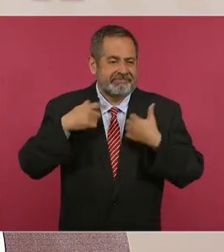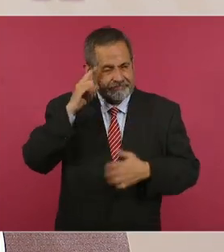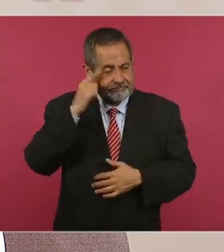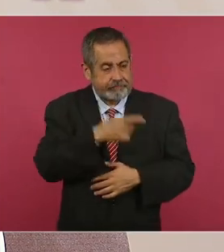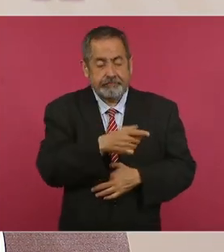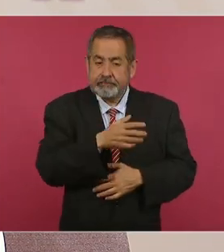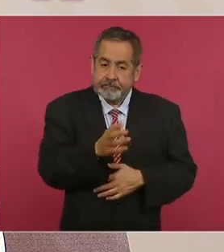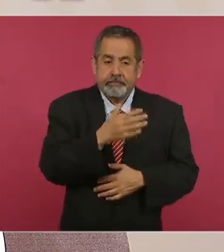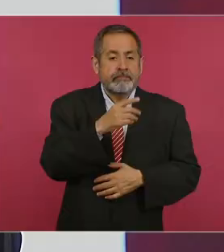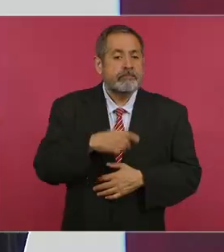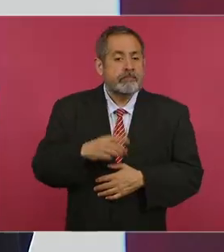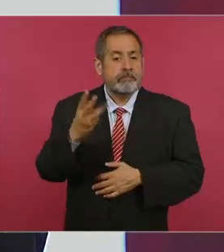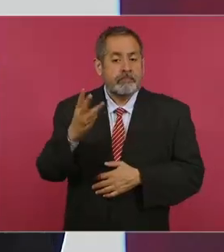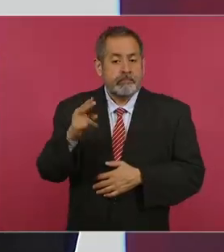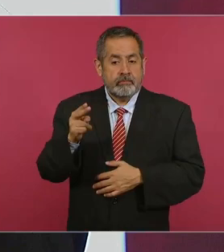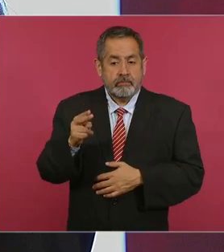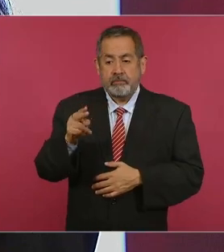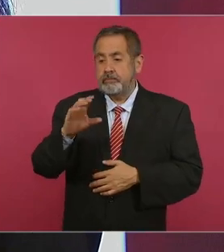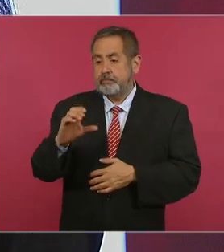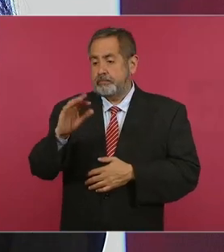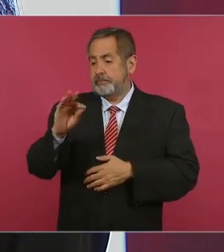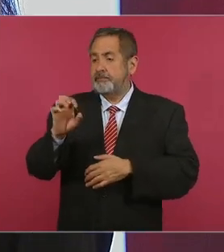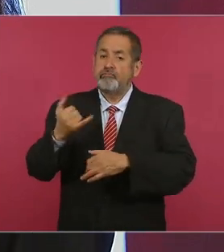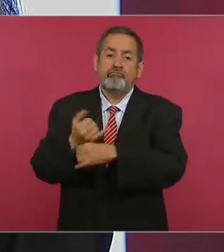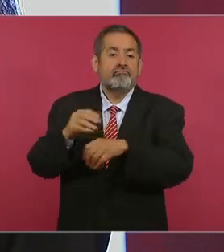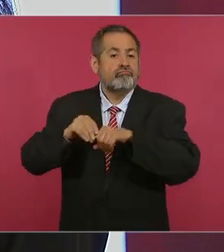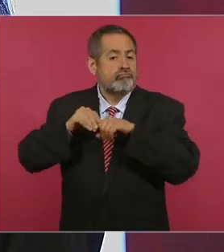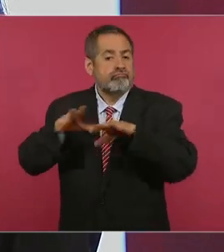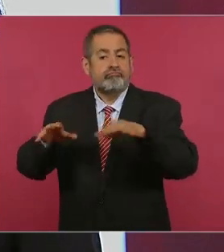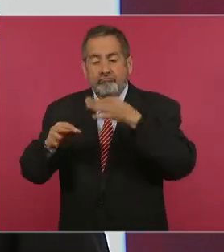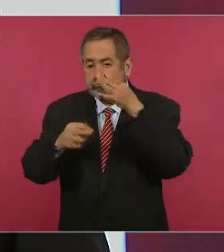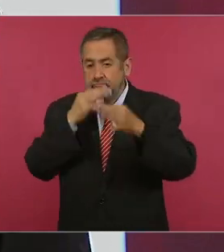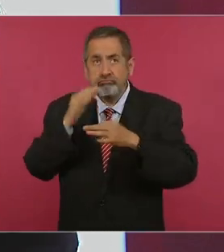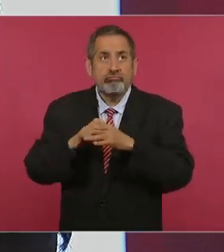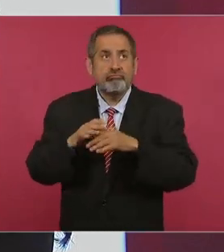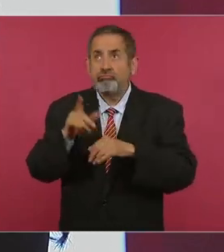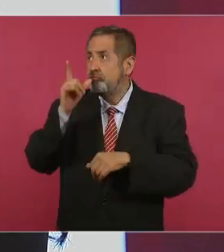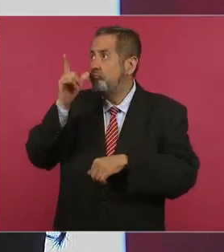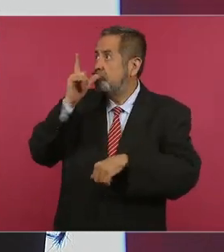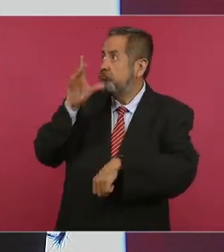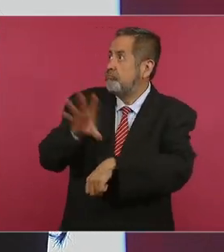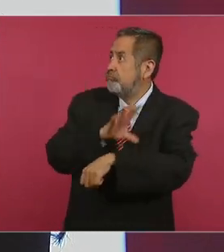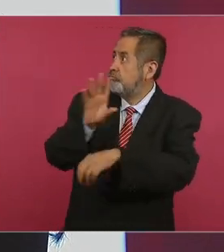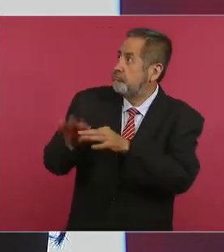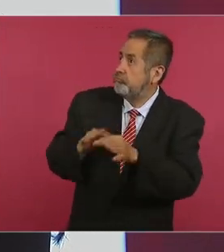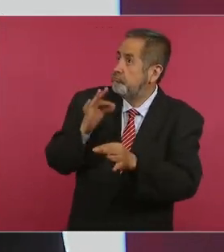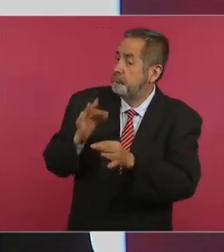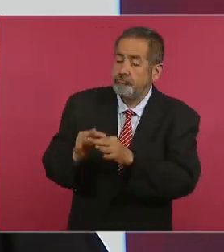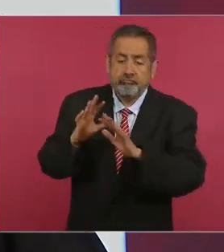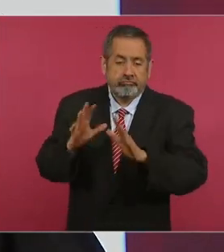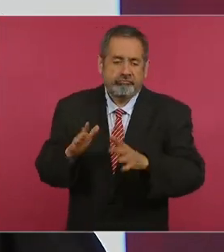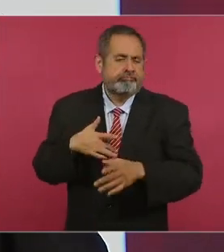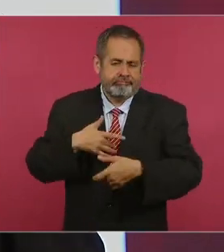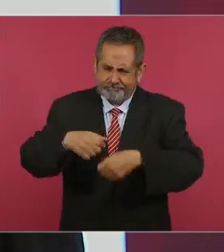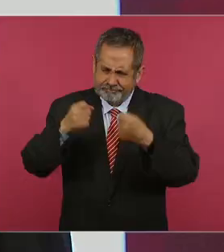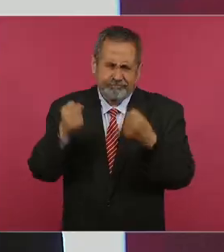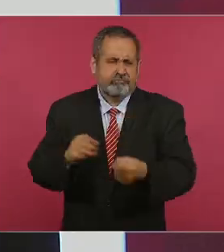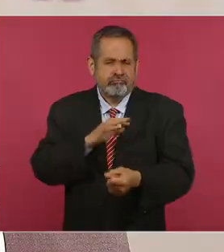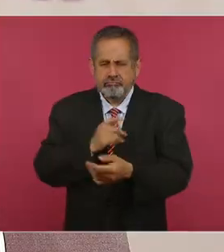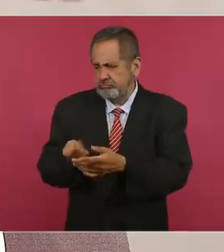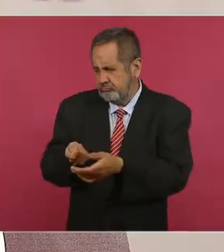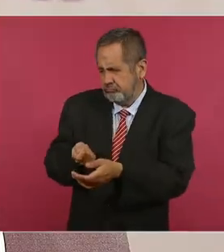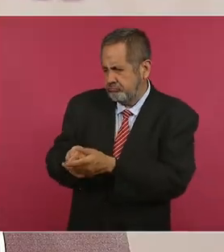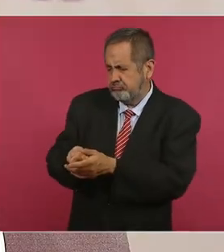3 de noviembre la CFE emitió un comunicado señalando que una vez restablecido el suministro eléctrico, es seguro conectar los